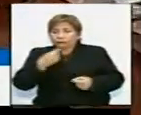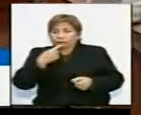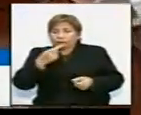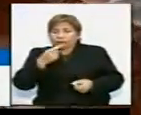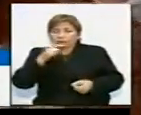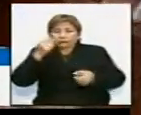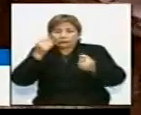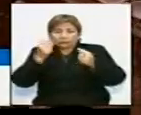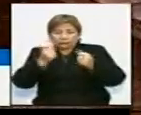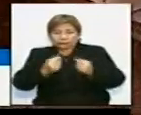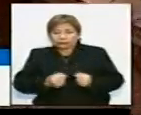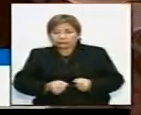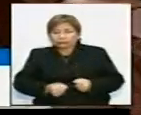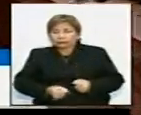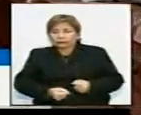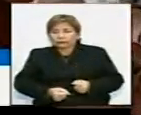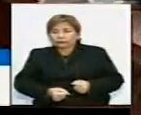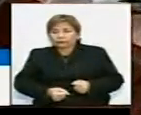es decisión,